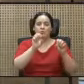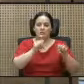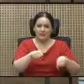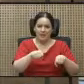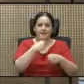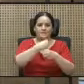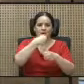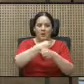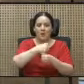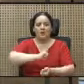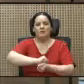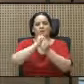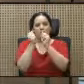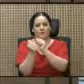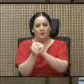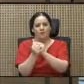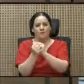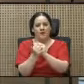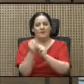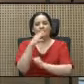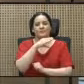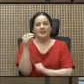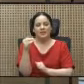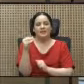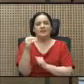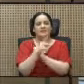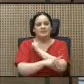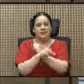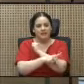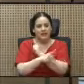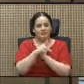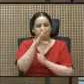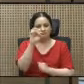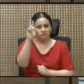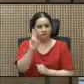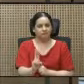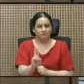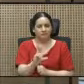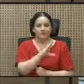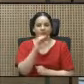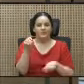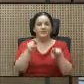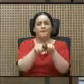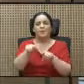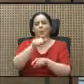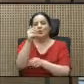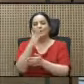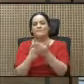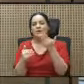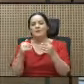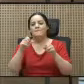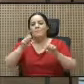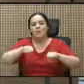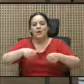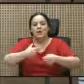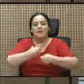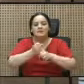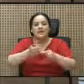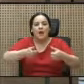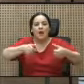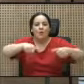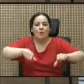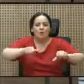del aparato estatal costarricense. Por otra parte, en la línea de generar acuerdos para trabajar en una